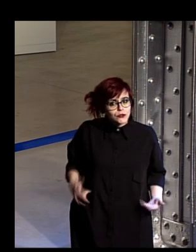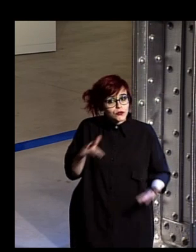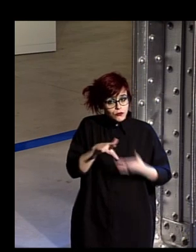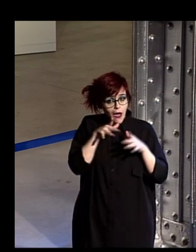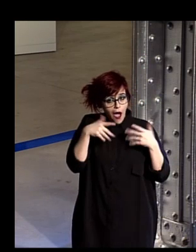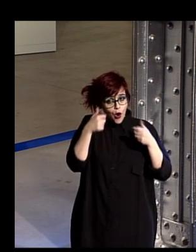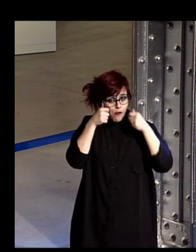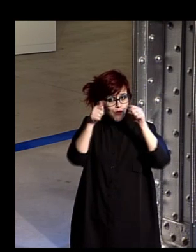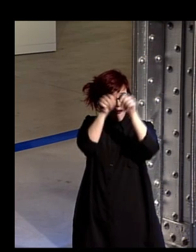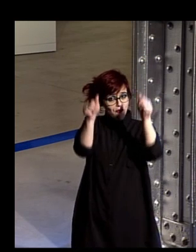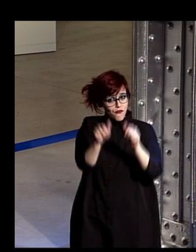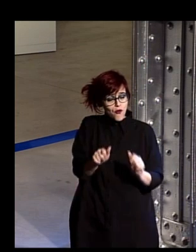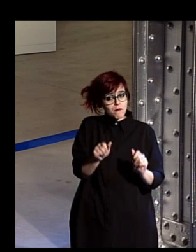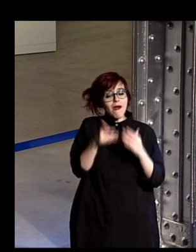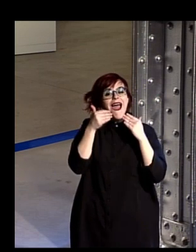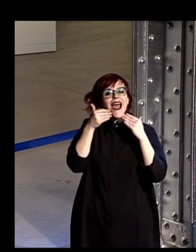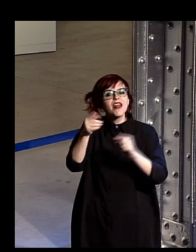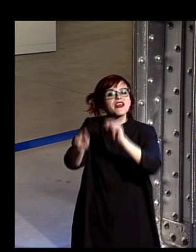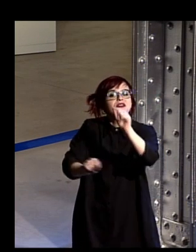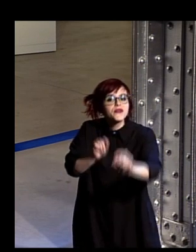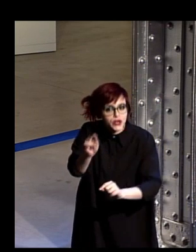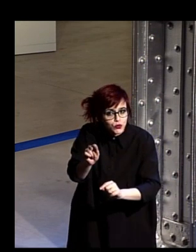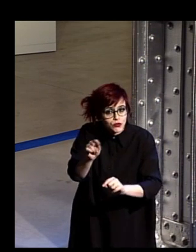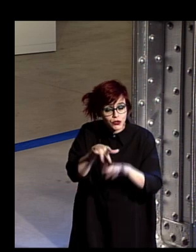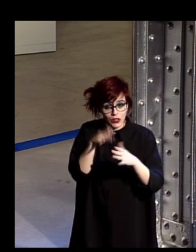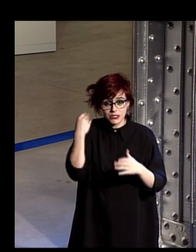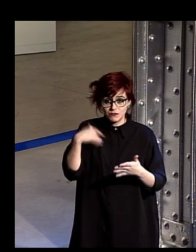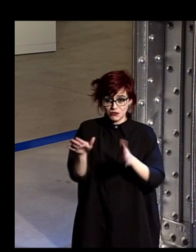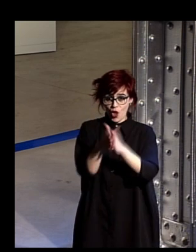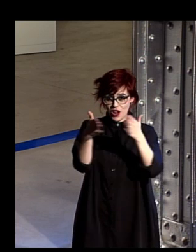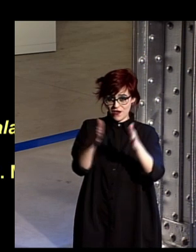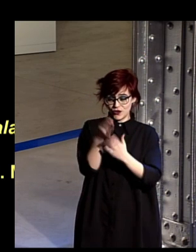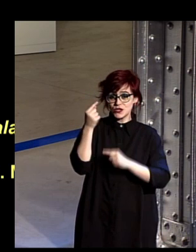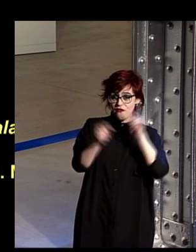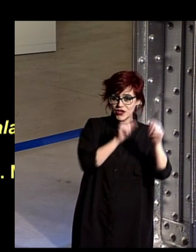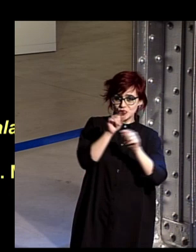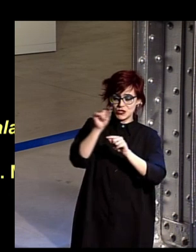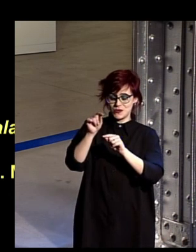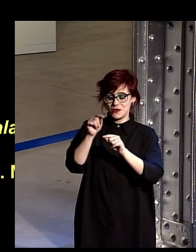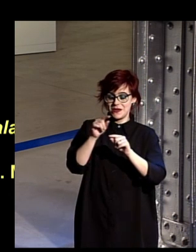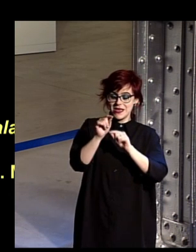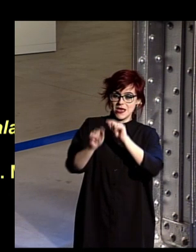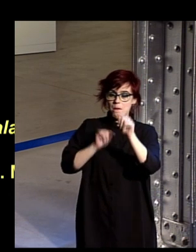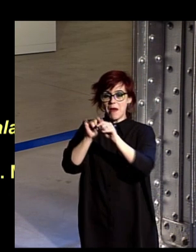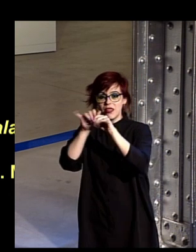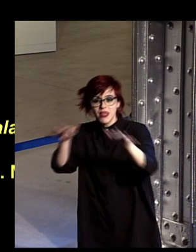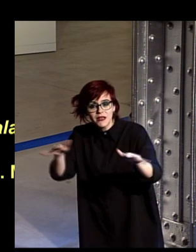virus. Por tanto, quiero terminar con la cita con la que comienza el libro Virus y Pandemias de Ignacio, que es esta famosa frase del